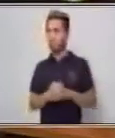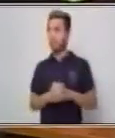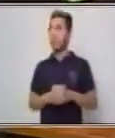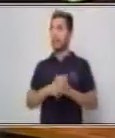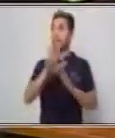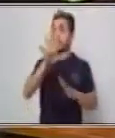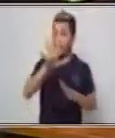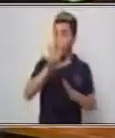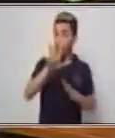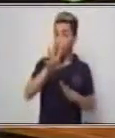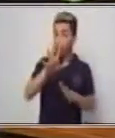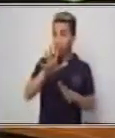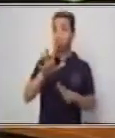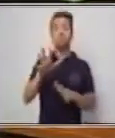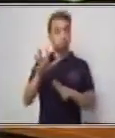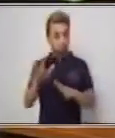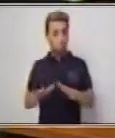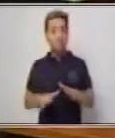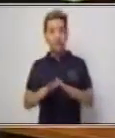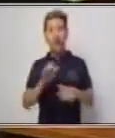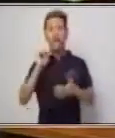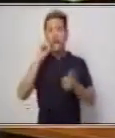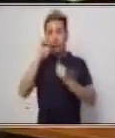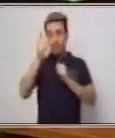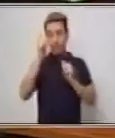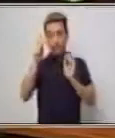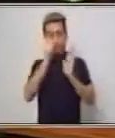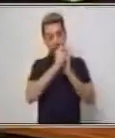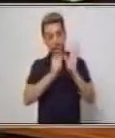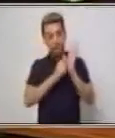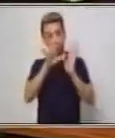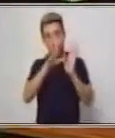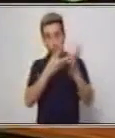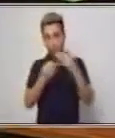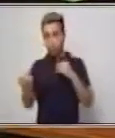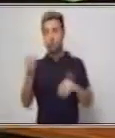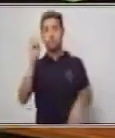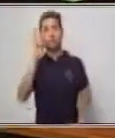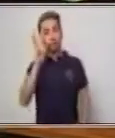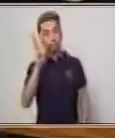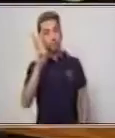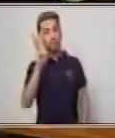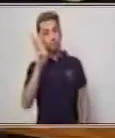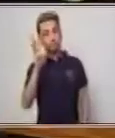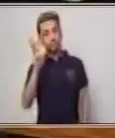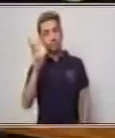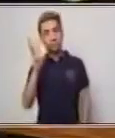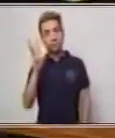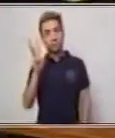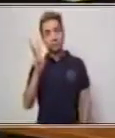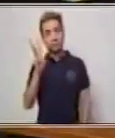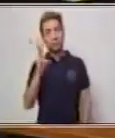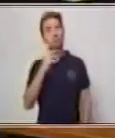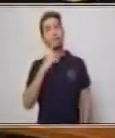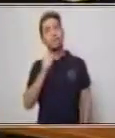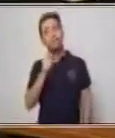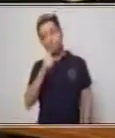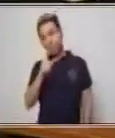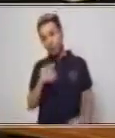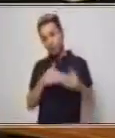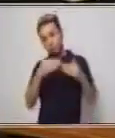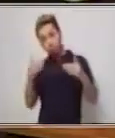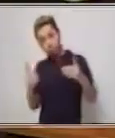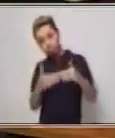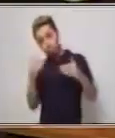5? Claro, 15 dividido 5 me va a dar 3. Entonces tenemos el 5. Ahora yo te pregunto, ¿habrá otro número después